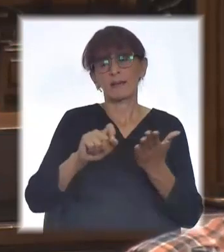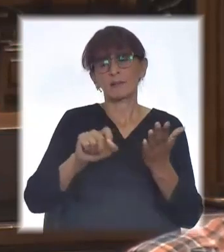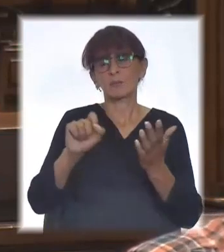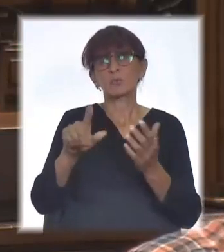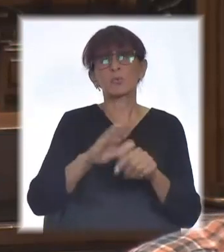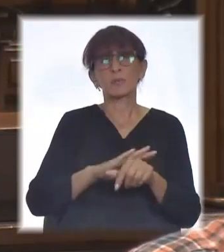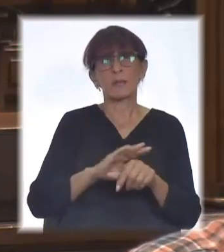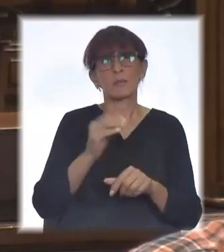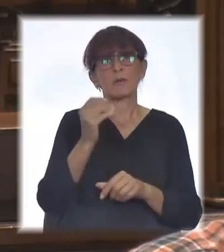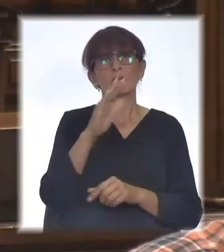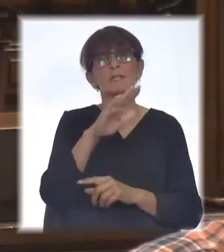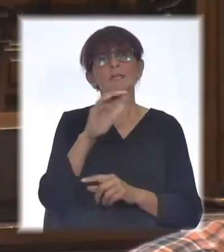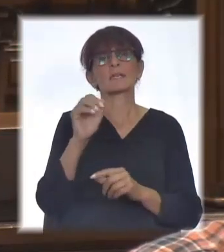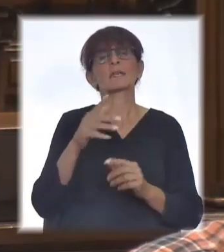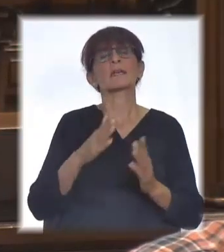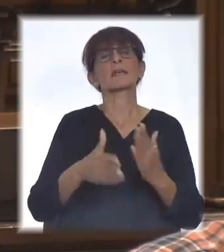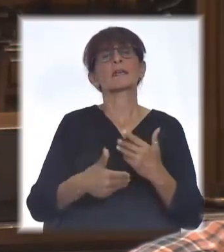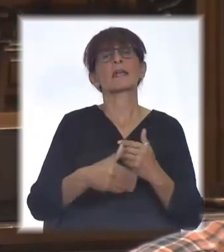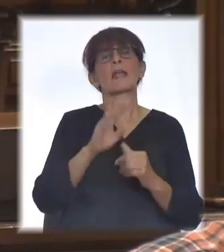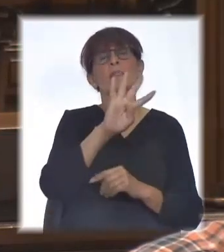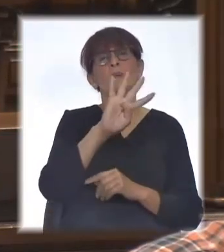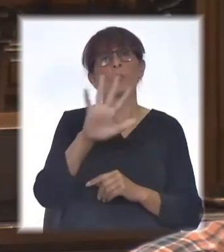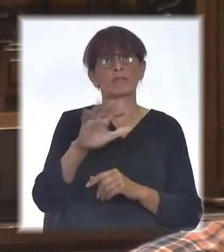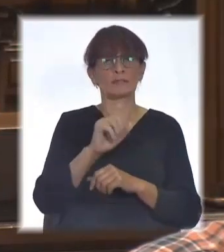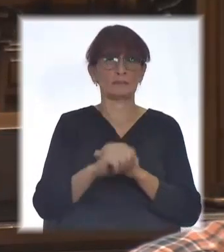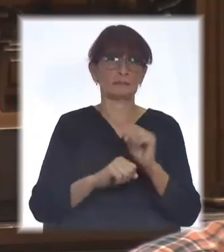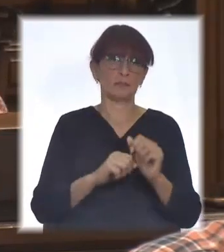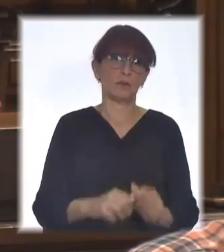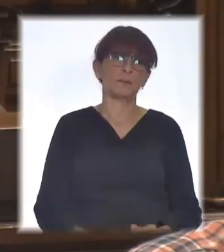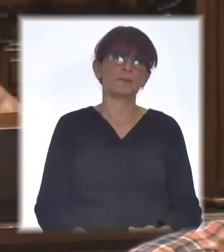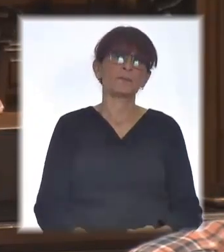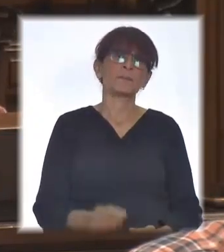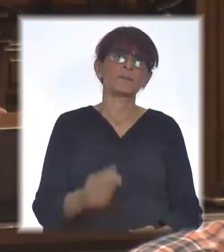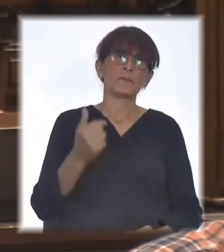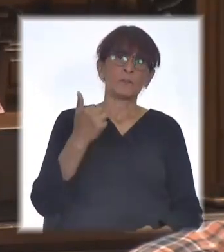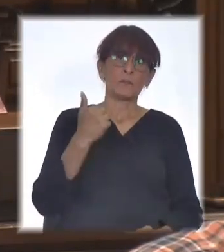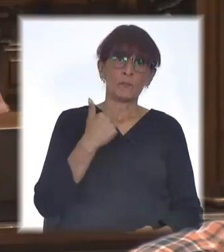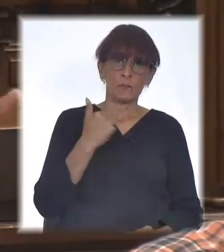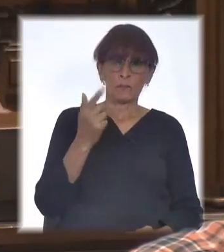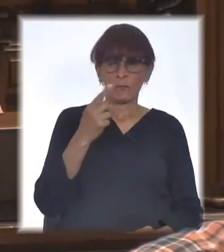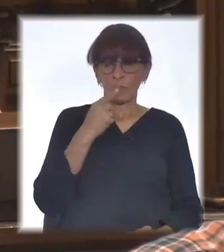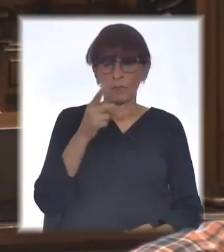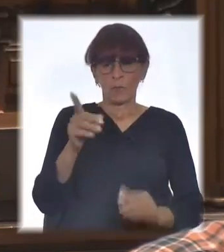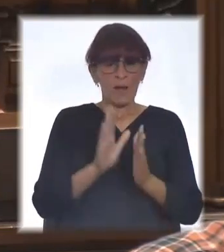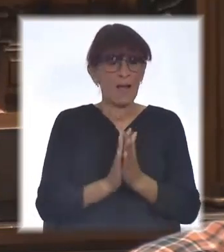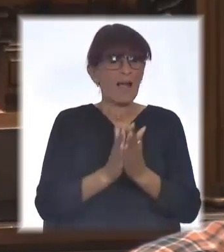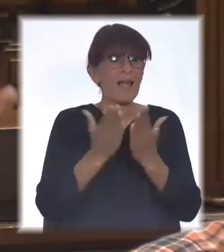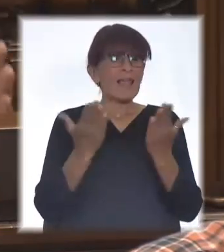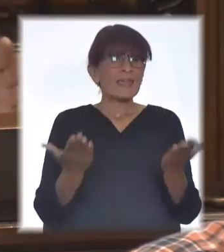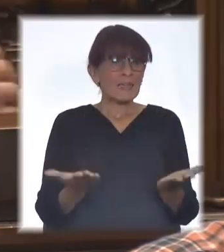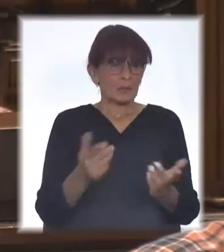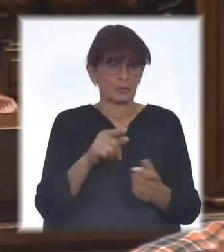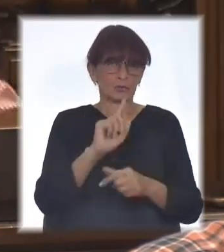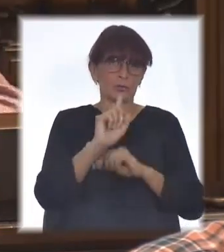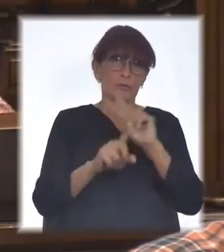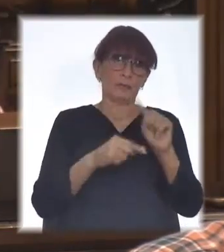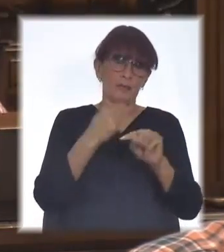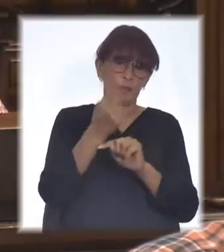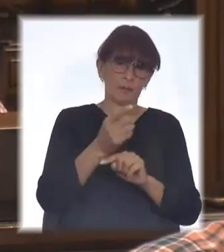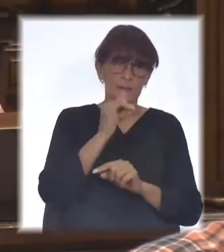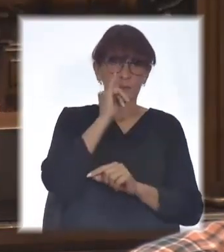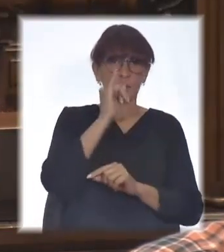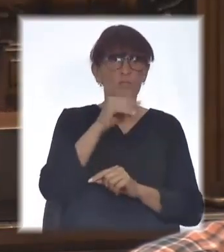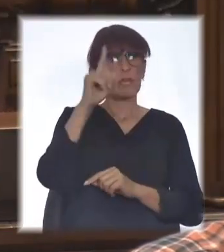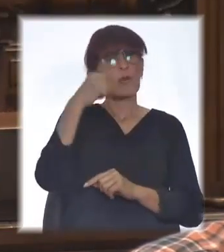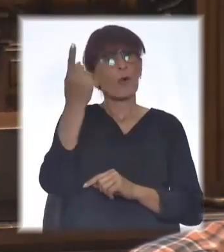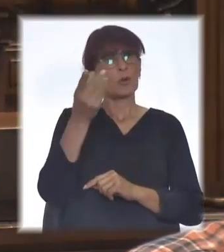la llamada generación del 45 yo no haré un racconto de sus libros descuentos que otras